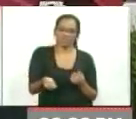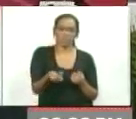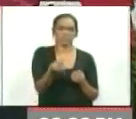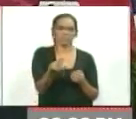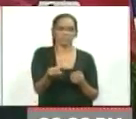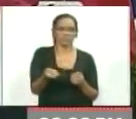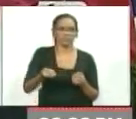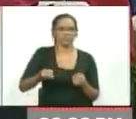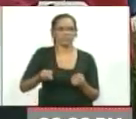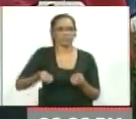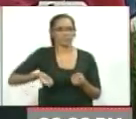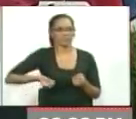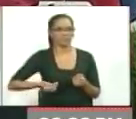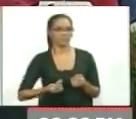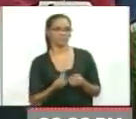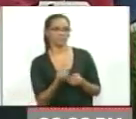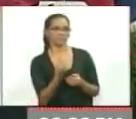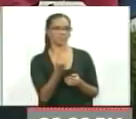con el urólogo.